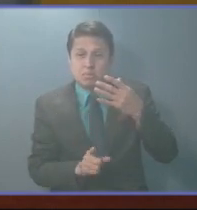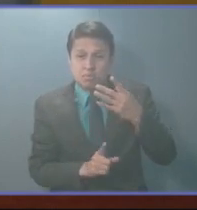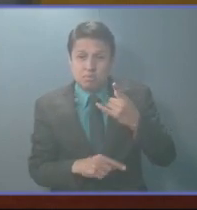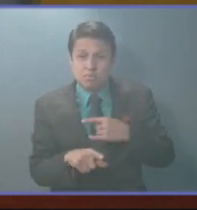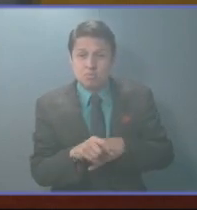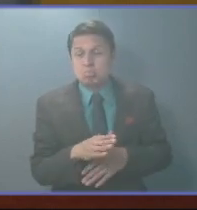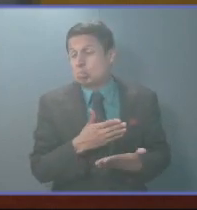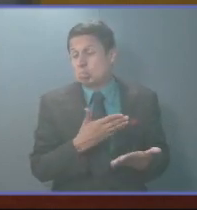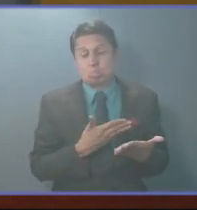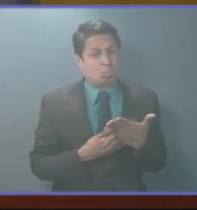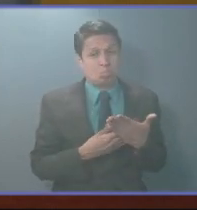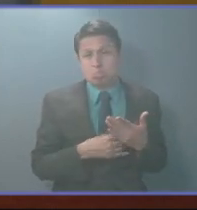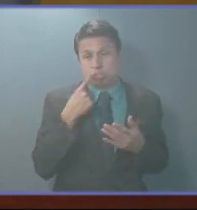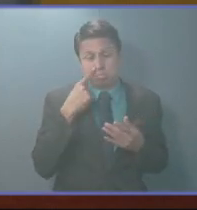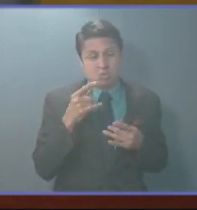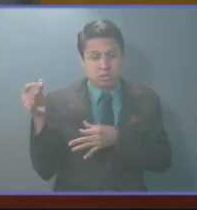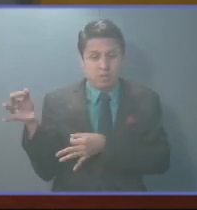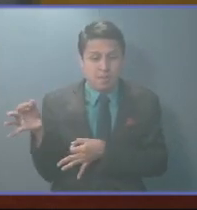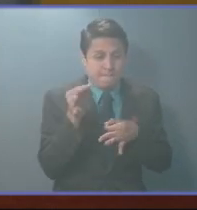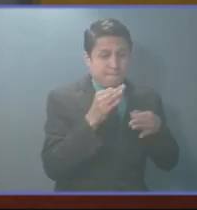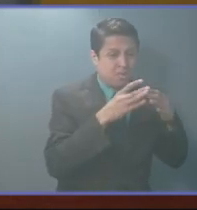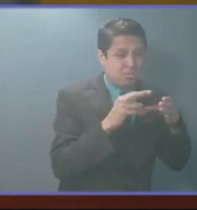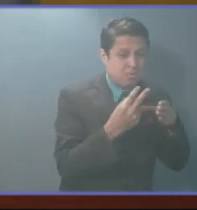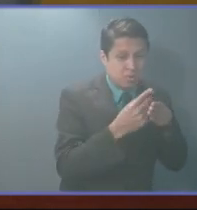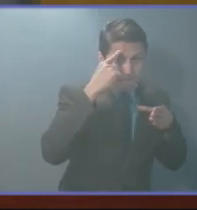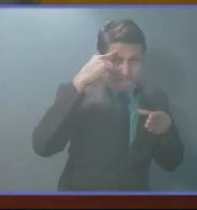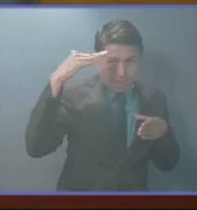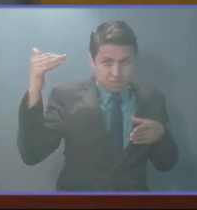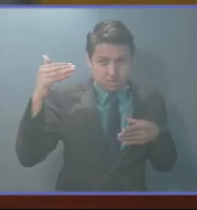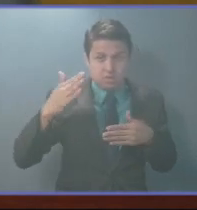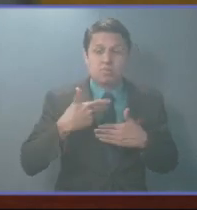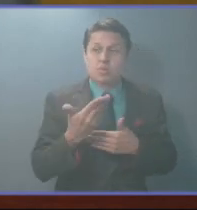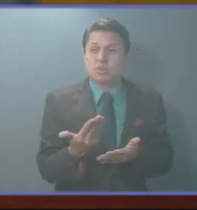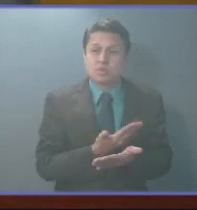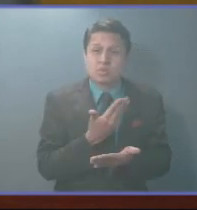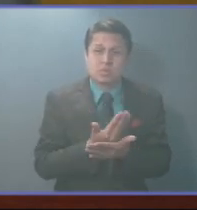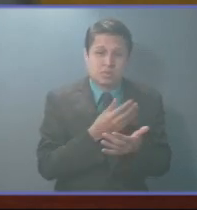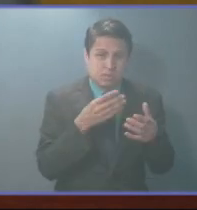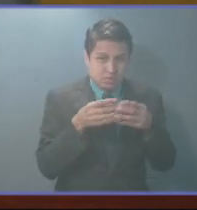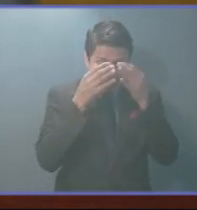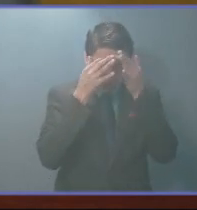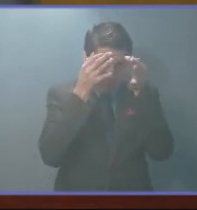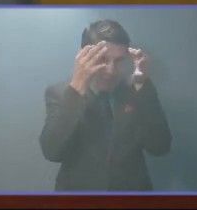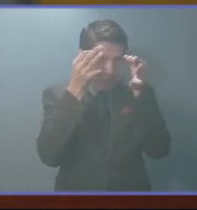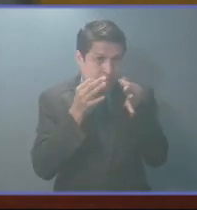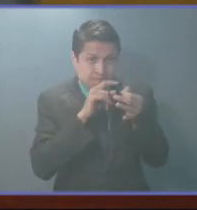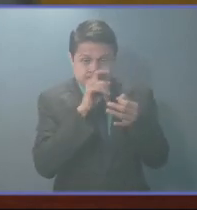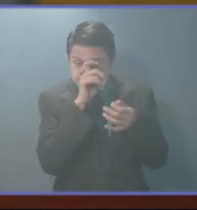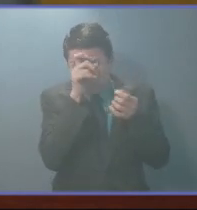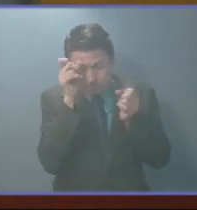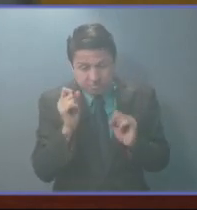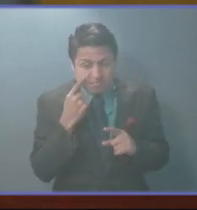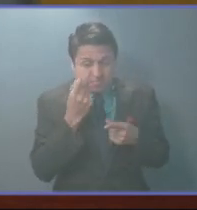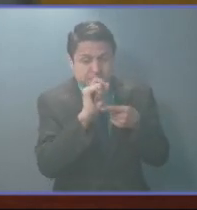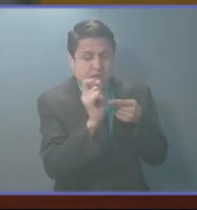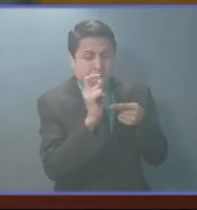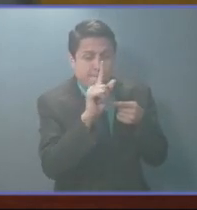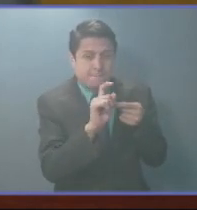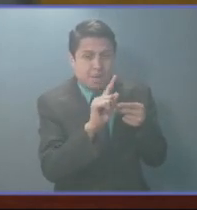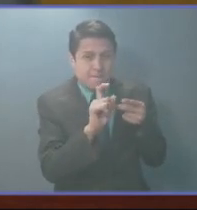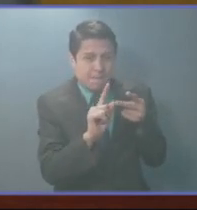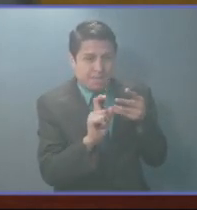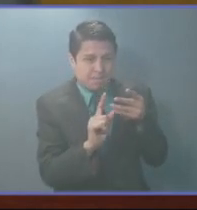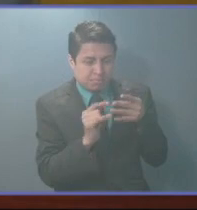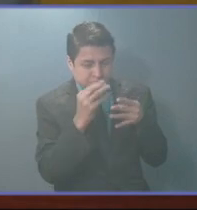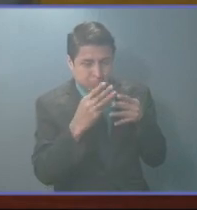La moción pasará a la Comisión Política para su estudio y dictamen, y en el que las preguntas podrán confirmarse,